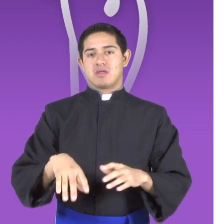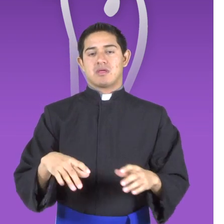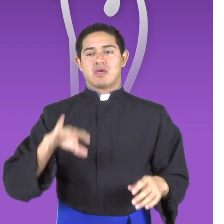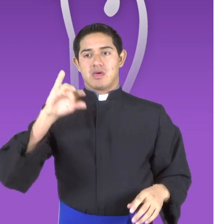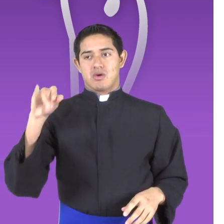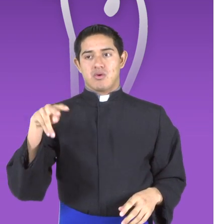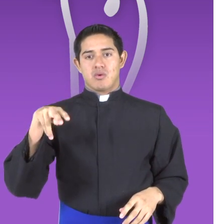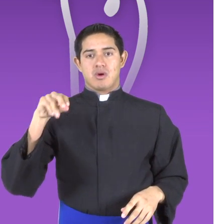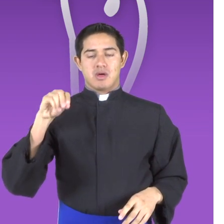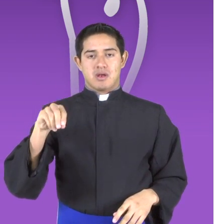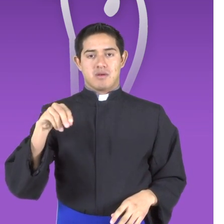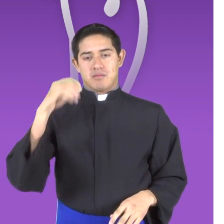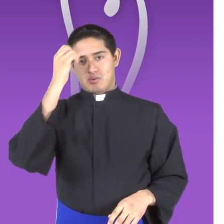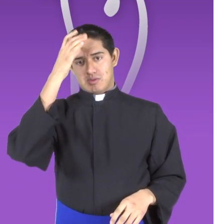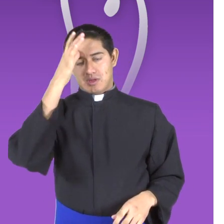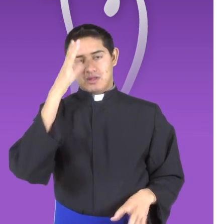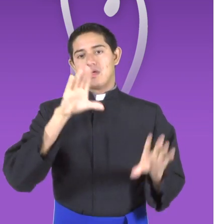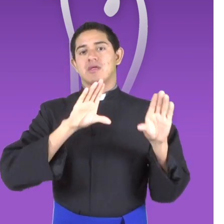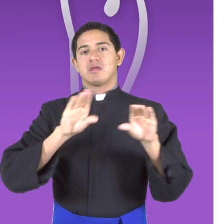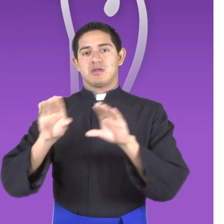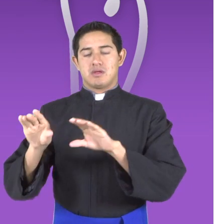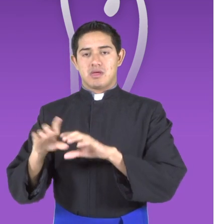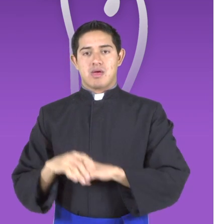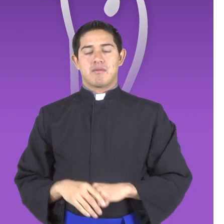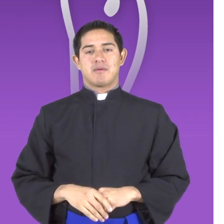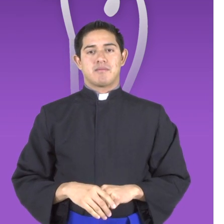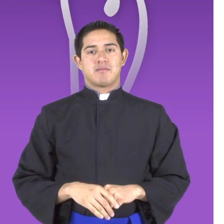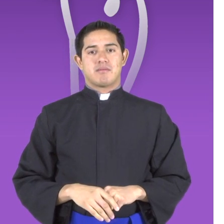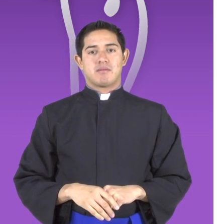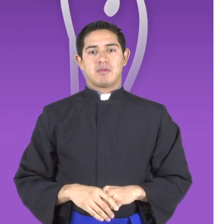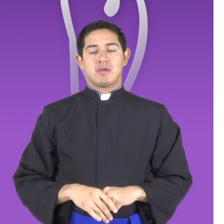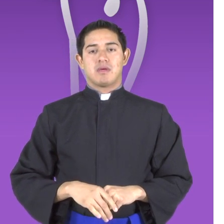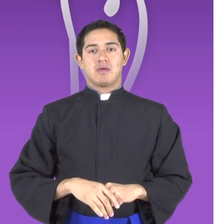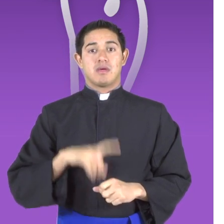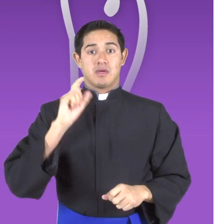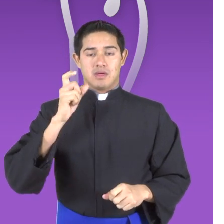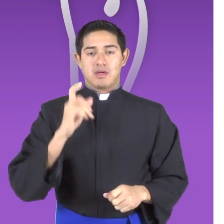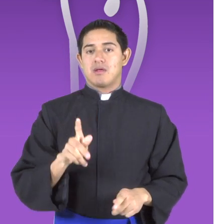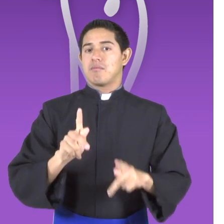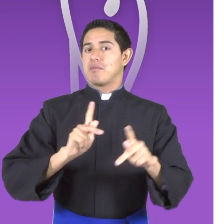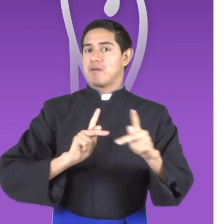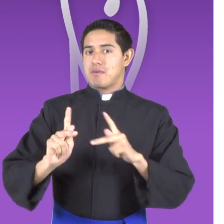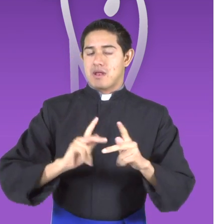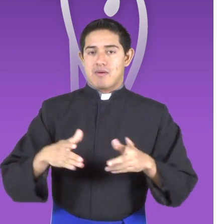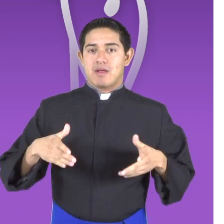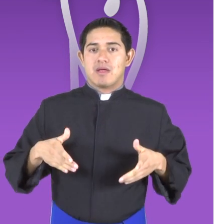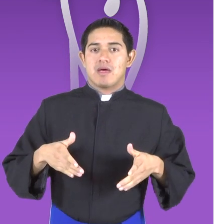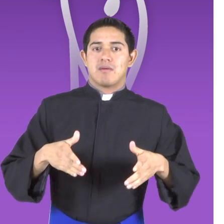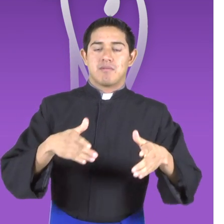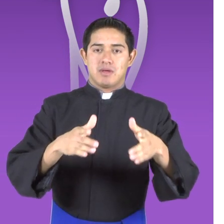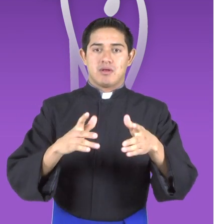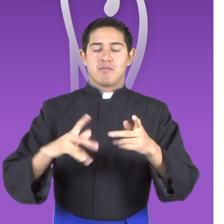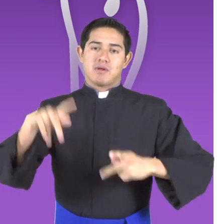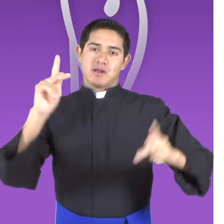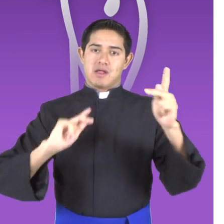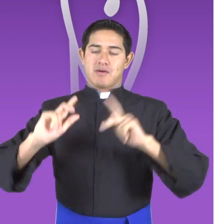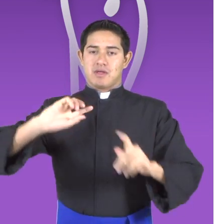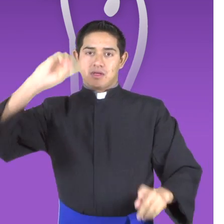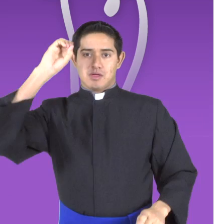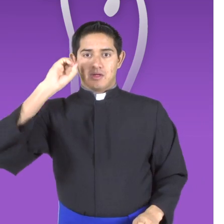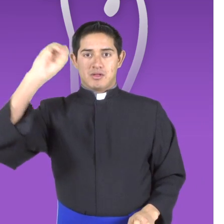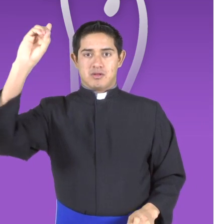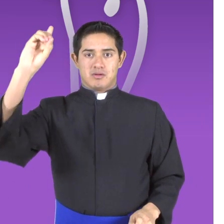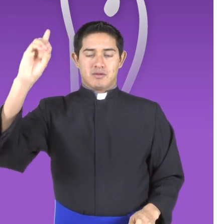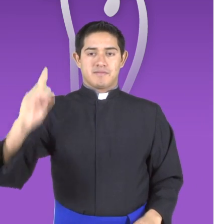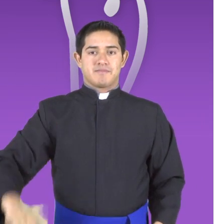predicaba. Él preparaba el camino para recibir al Mesías, al Hijo de Dios. Igualmente, en ese tiempo de Adviento, a nosotros